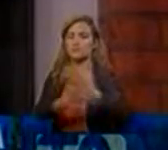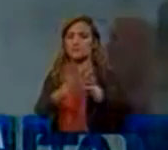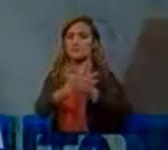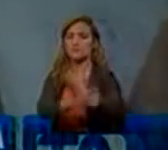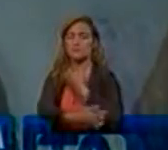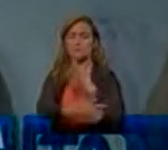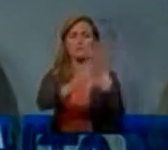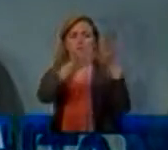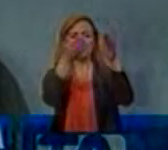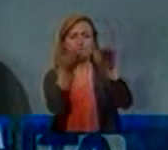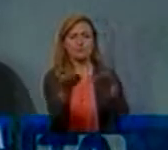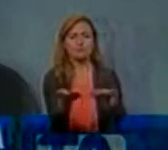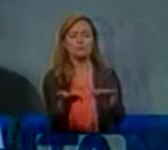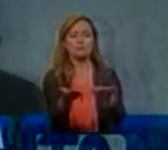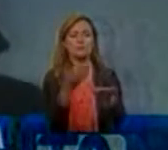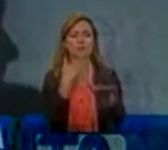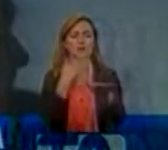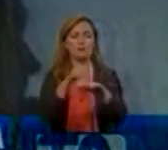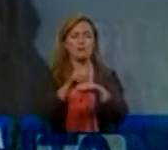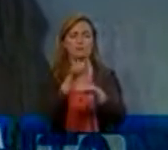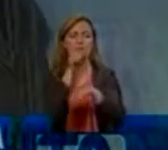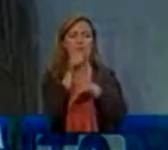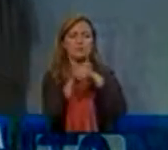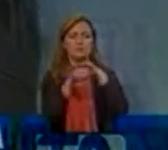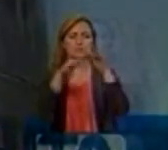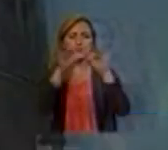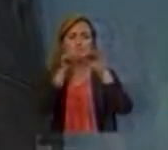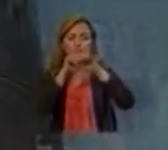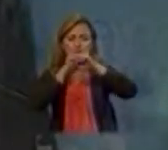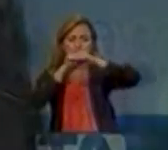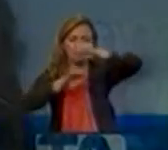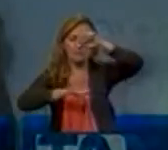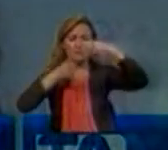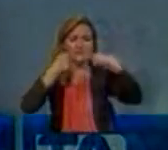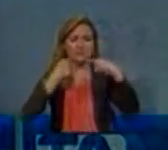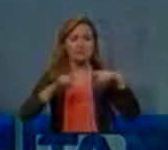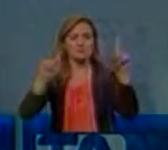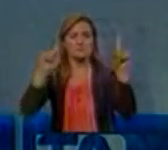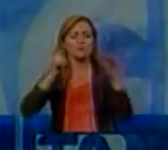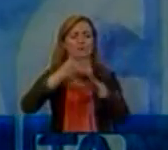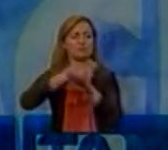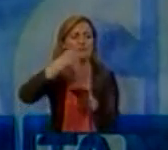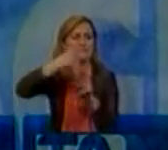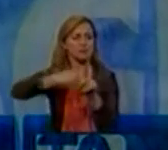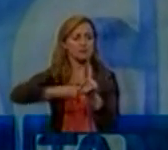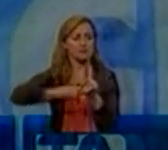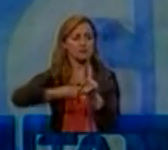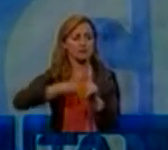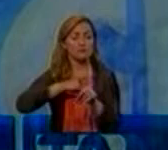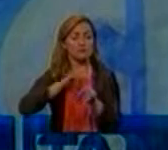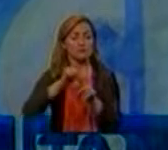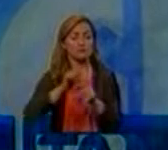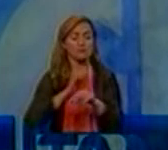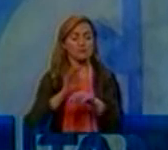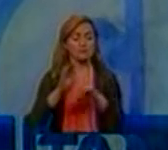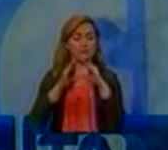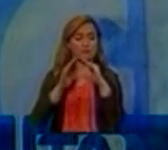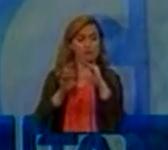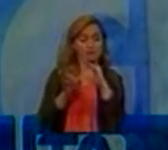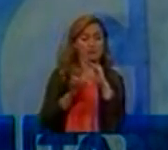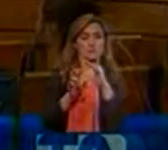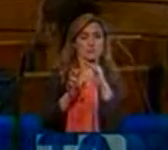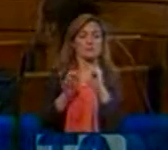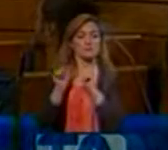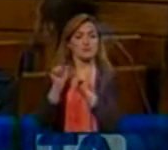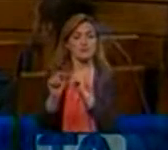condenarlo a la pena de muerte por la filtración de secretos oficiales. Después de 2 meses de encierro, el entonces presidente Rafael Correa le concedió